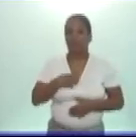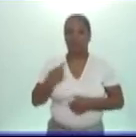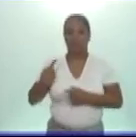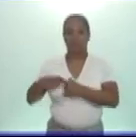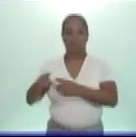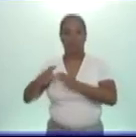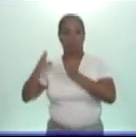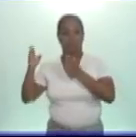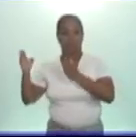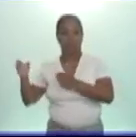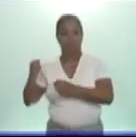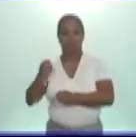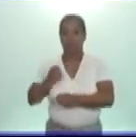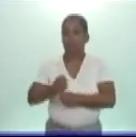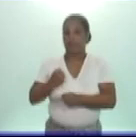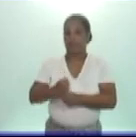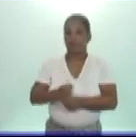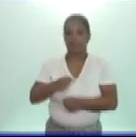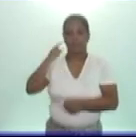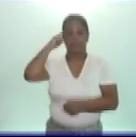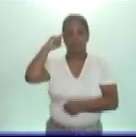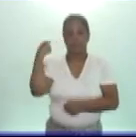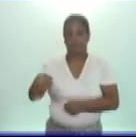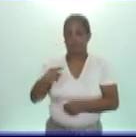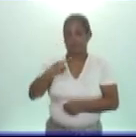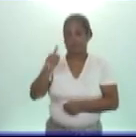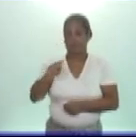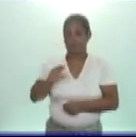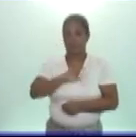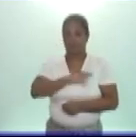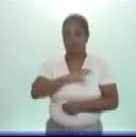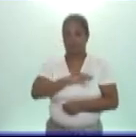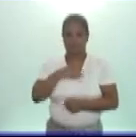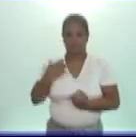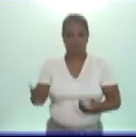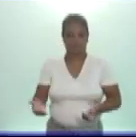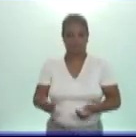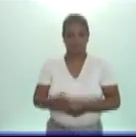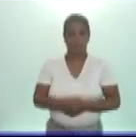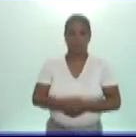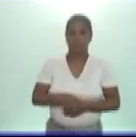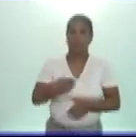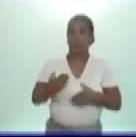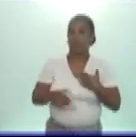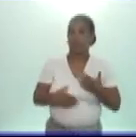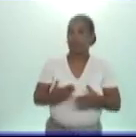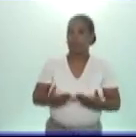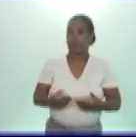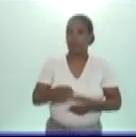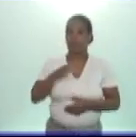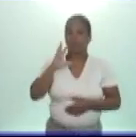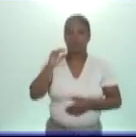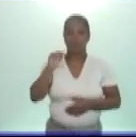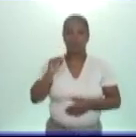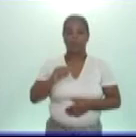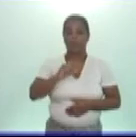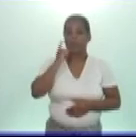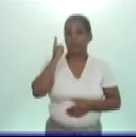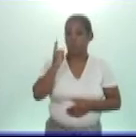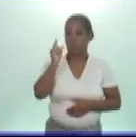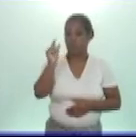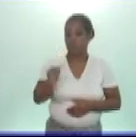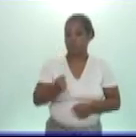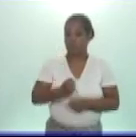otro. De uno de ellos, ¿qué es lo que me dice el problema? ¿Qué es lo que sé que gana 40 pesos